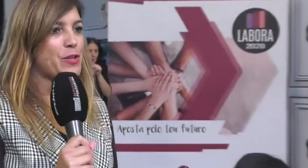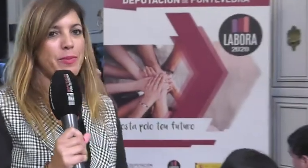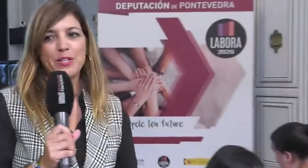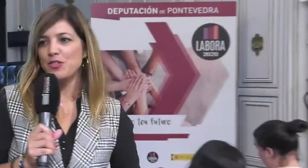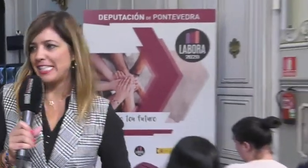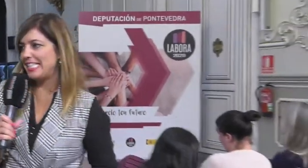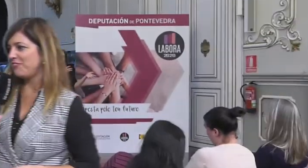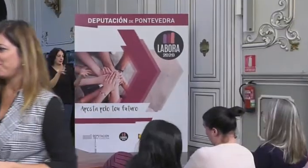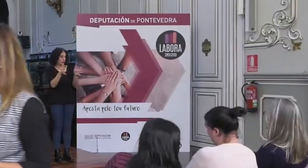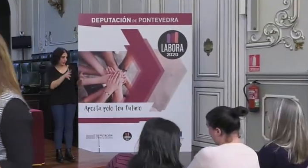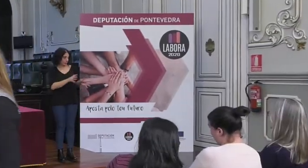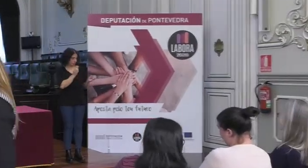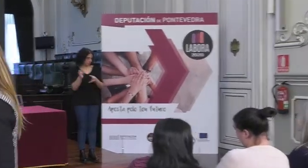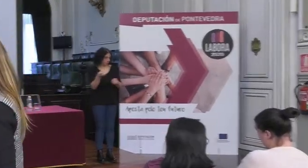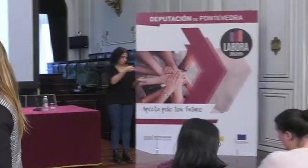Más o menos, ¿sí?